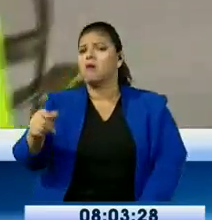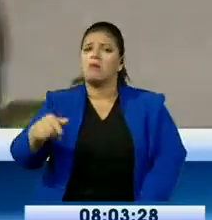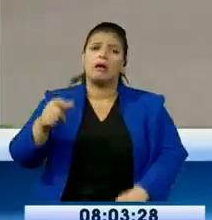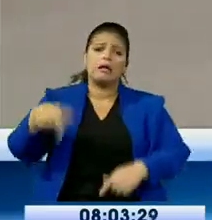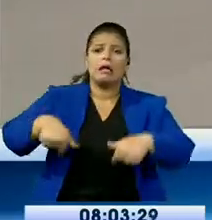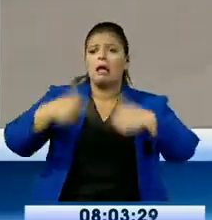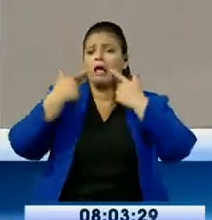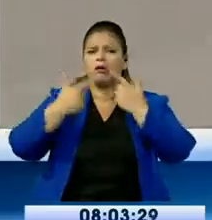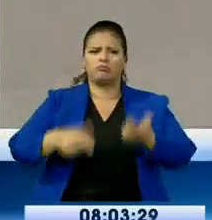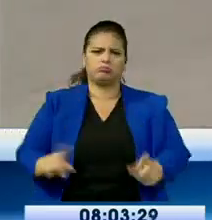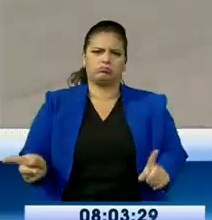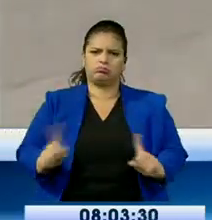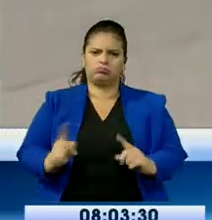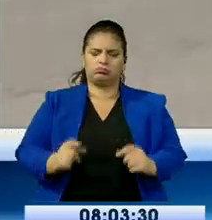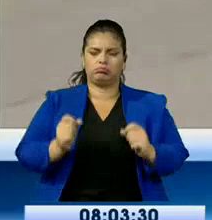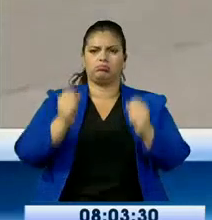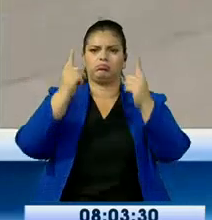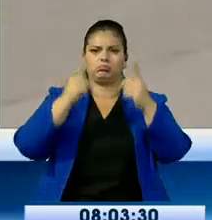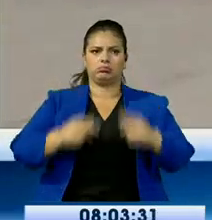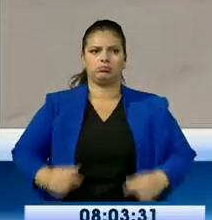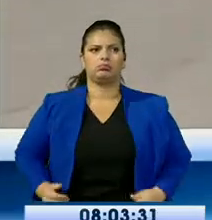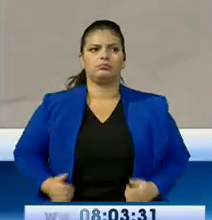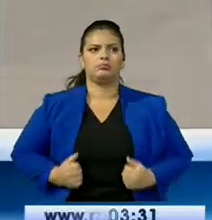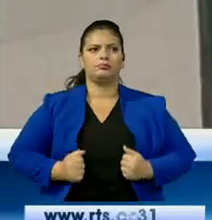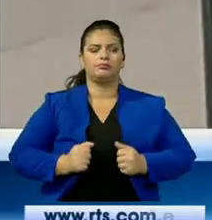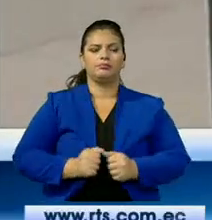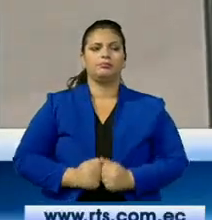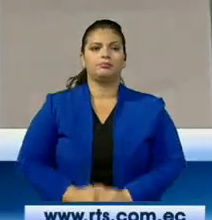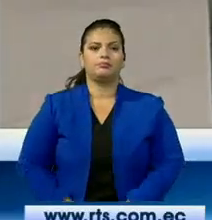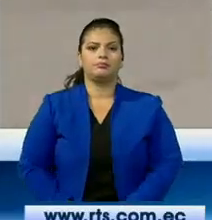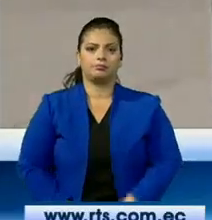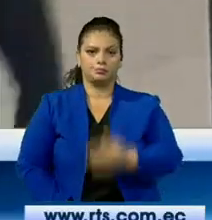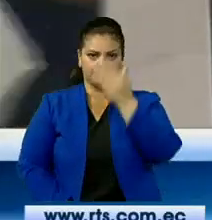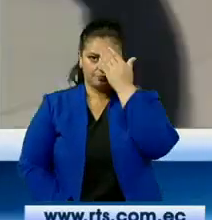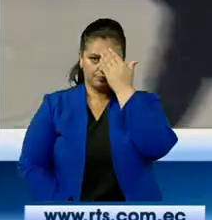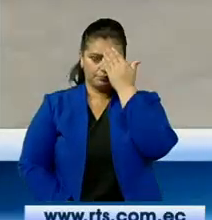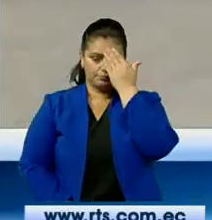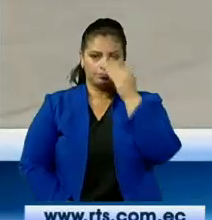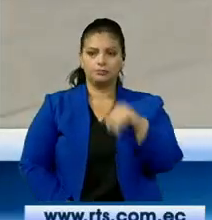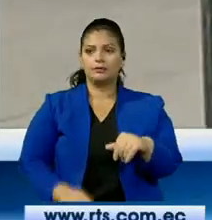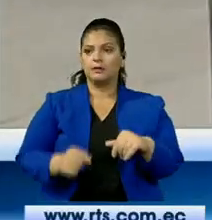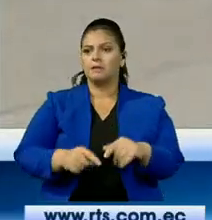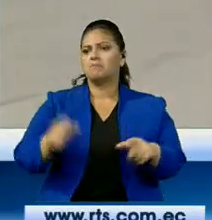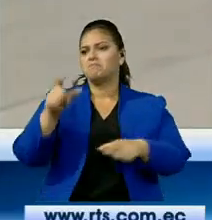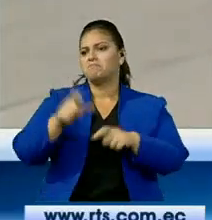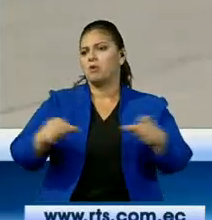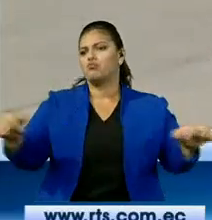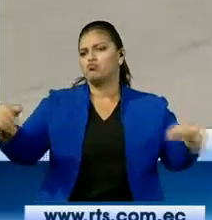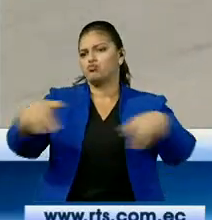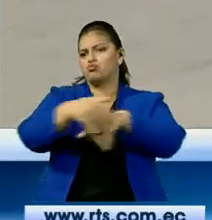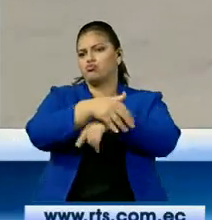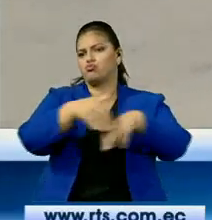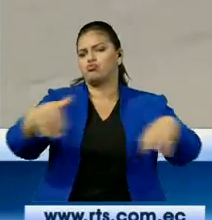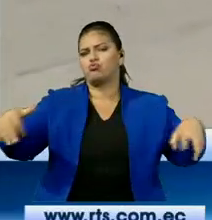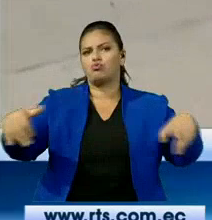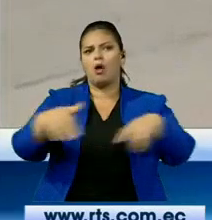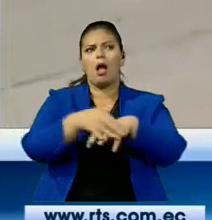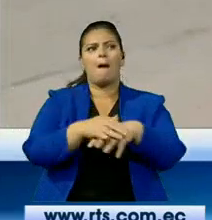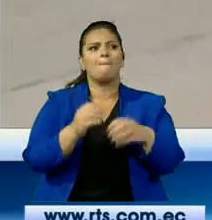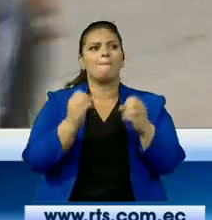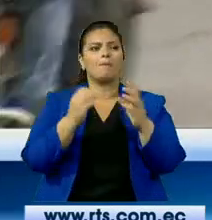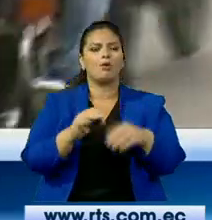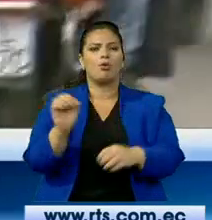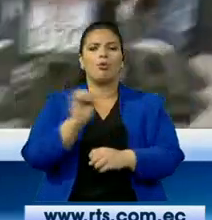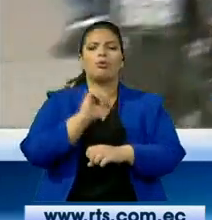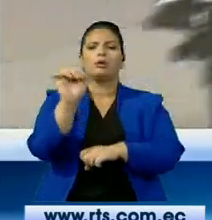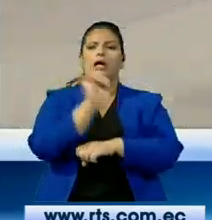nos manifiestan, aprovecharían estas horas de mayor movimiento vehicular para proceder a arranchar pertenencias, nos dicen.